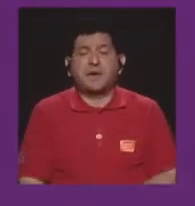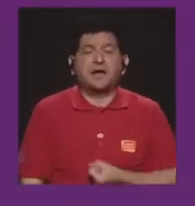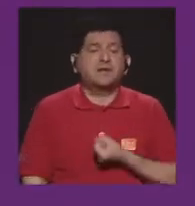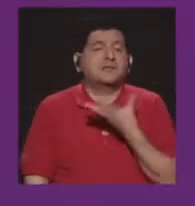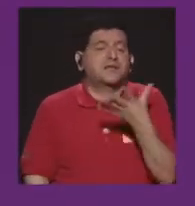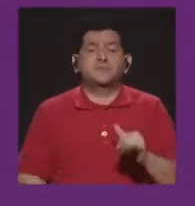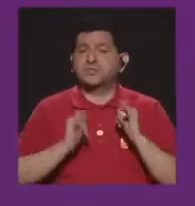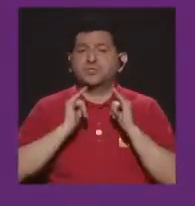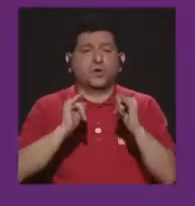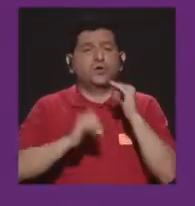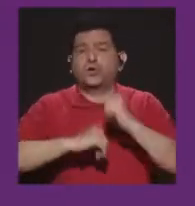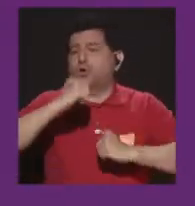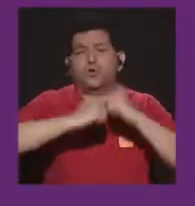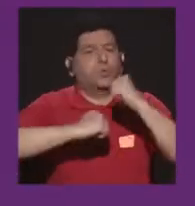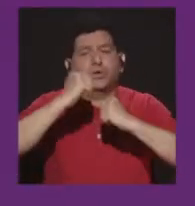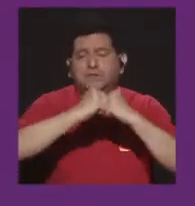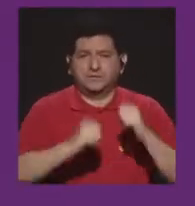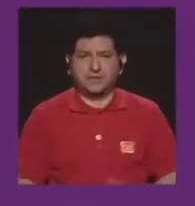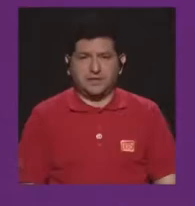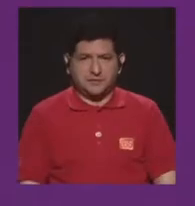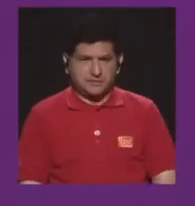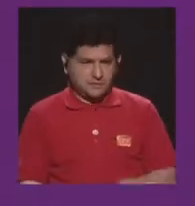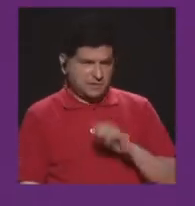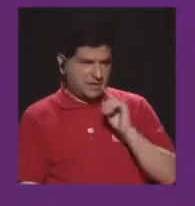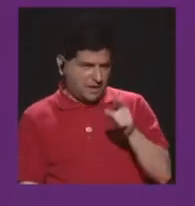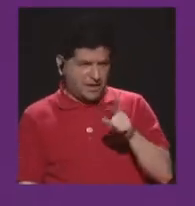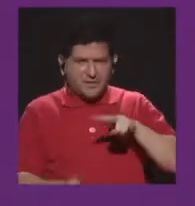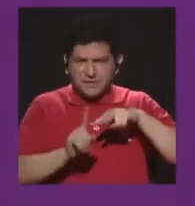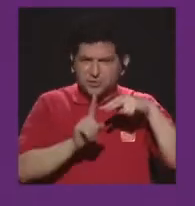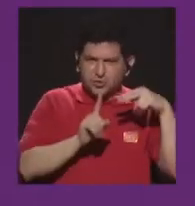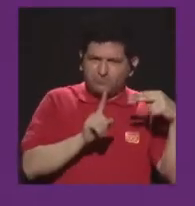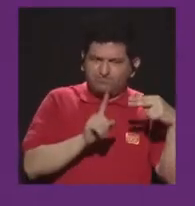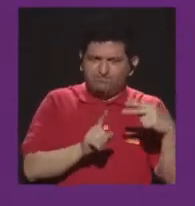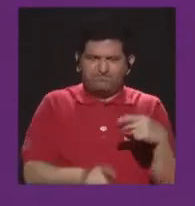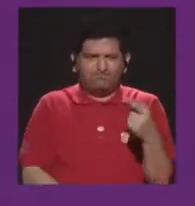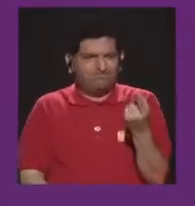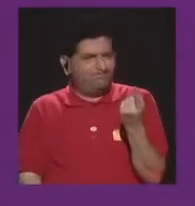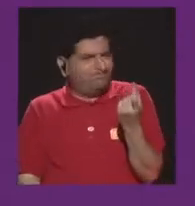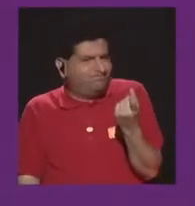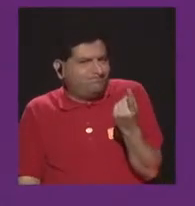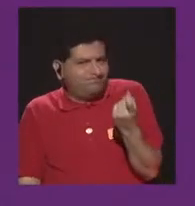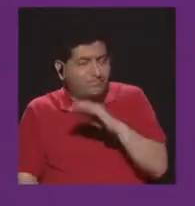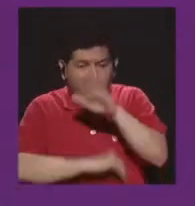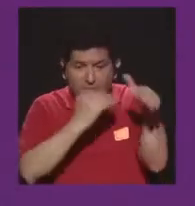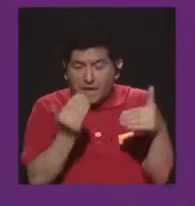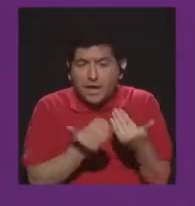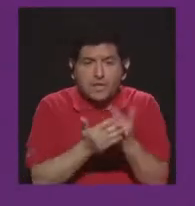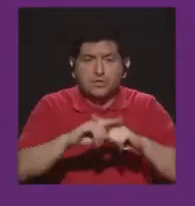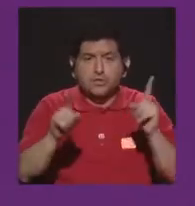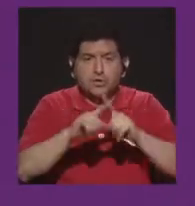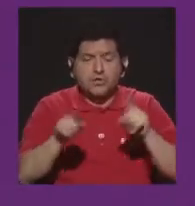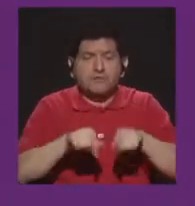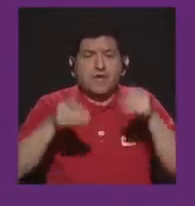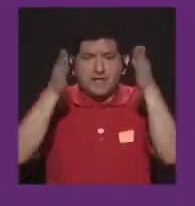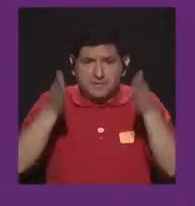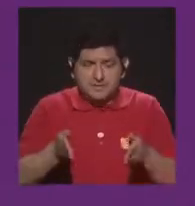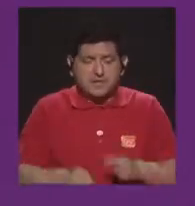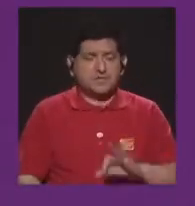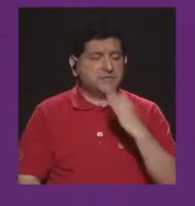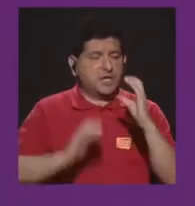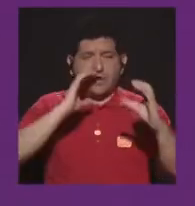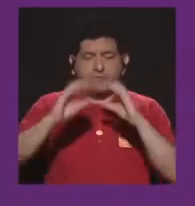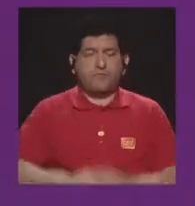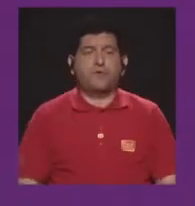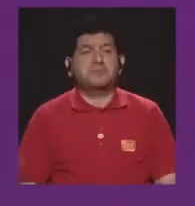de las desigualdades estructurales. Esto es una mirada que está ausente en todas y todos los periodistas de los medios de